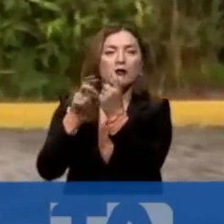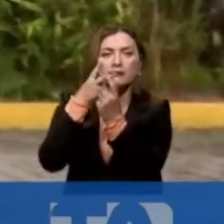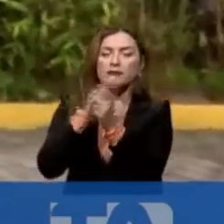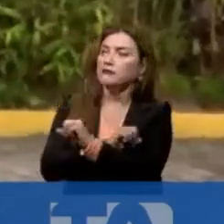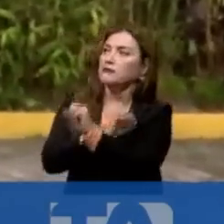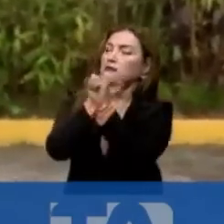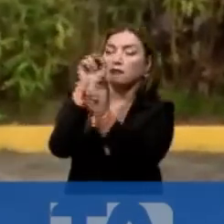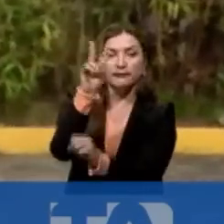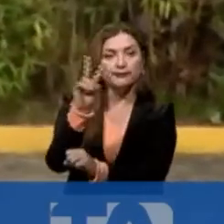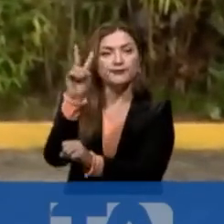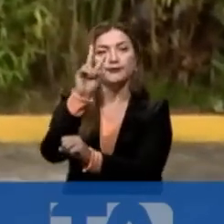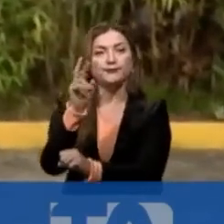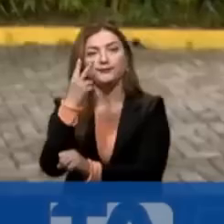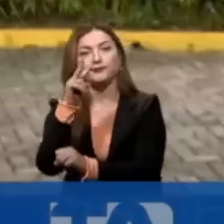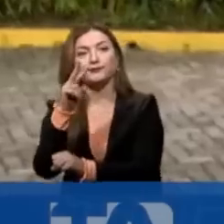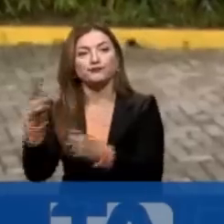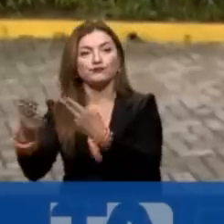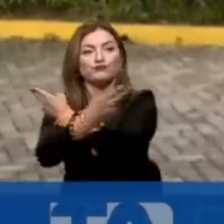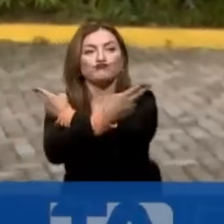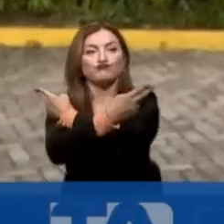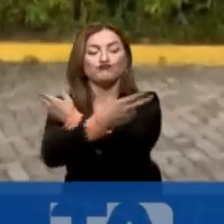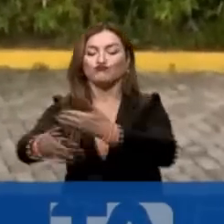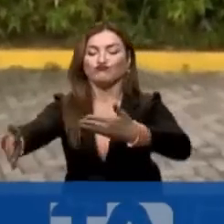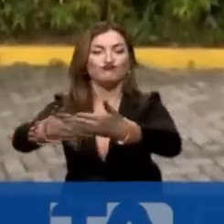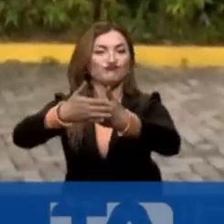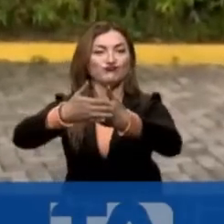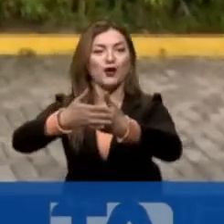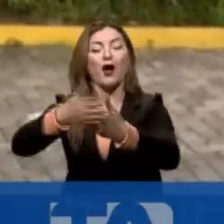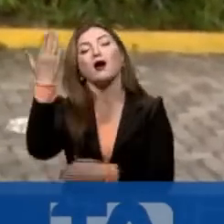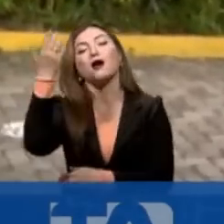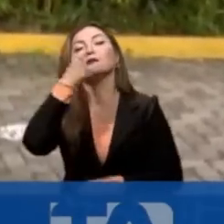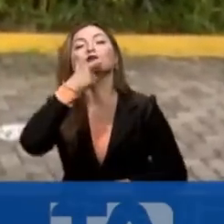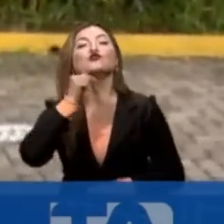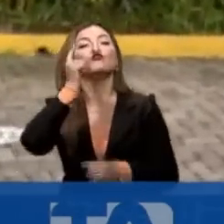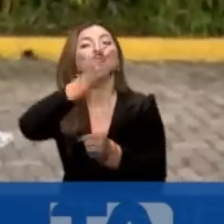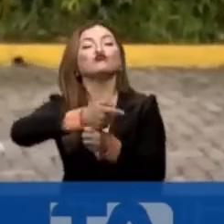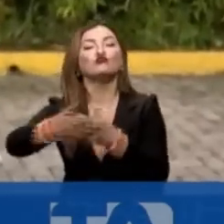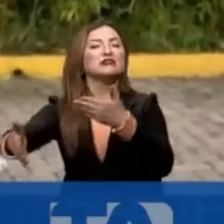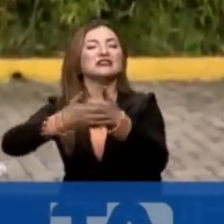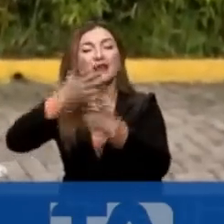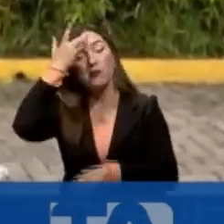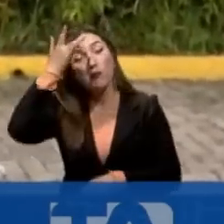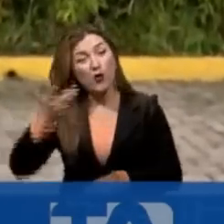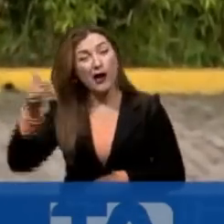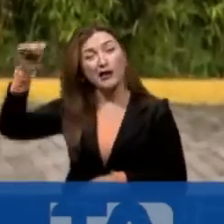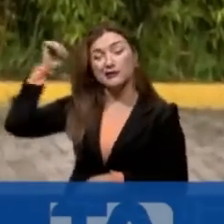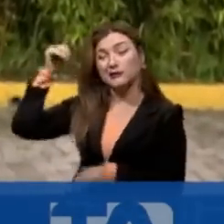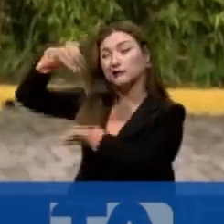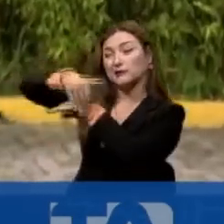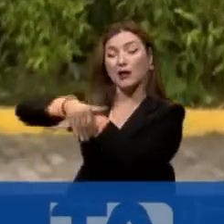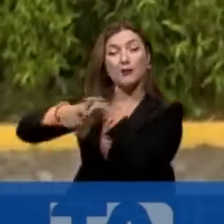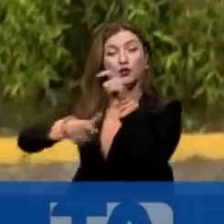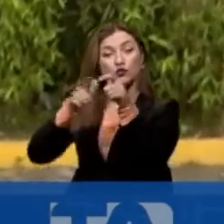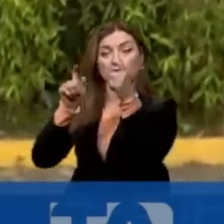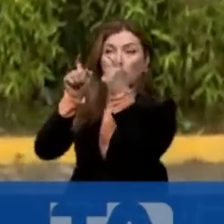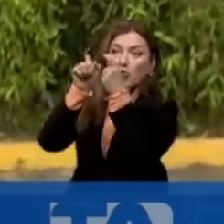este viernes. Está totalmente clausurado. La tarde de ayer, 74 personas quedaron atrapadas aquí. 27 personas estaban